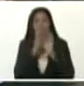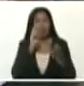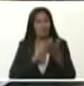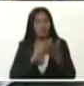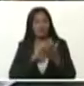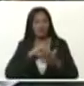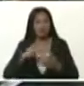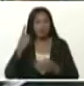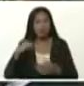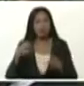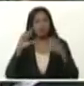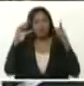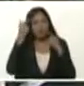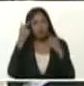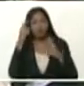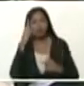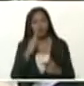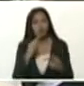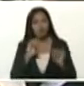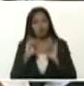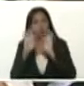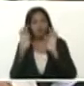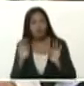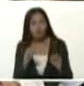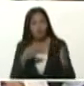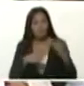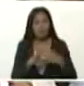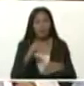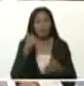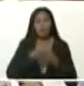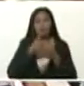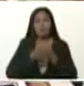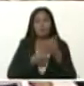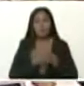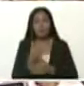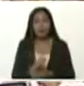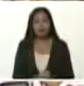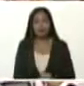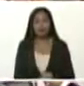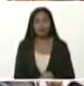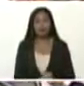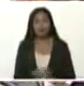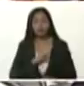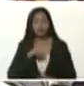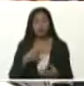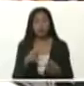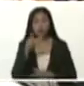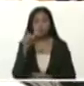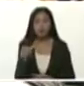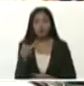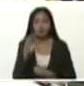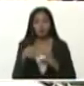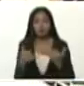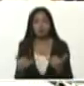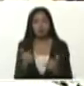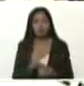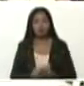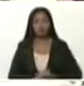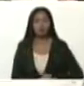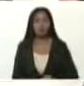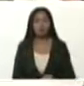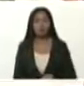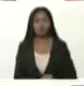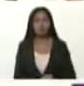que tenemos los chavistas y los bolivarianos. Nos lanzamos al combate, lanzamos nuestros candidatos, nuestras candidatas.